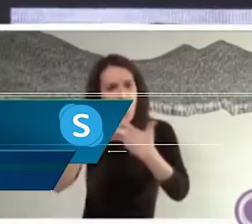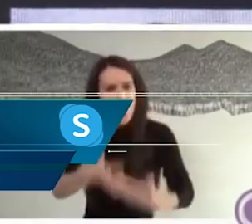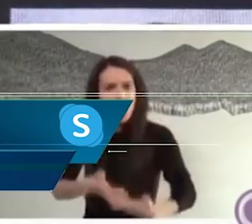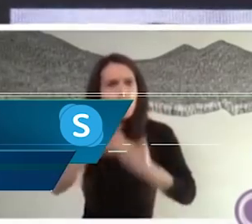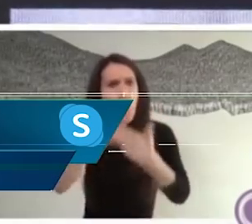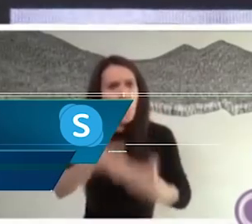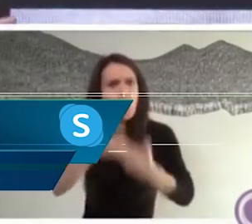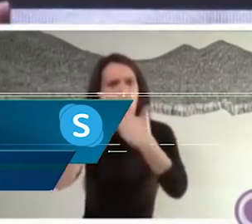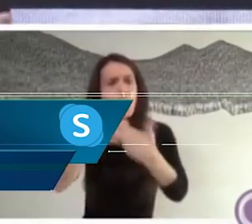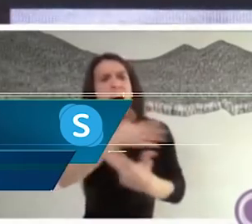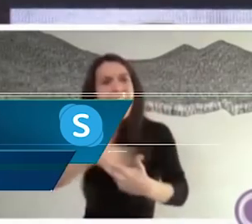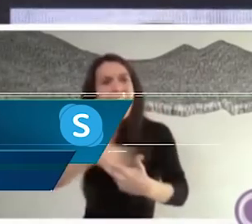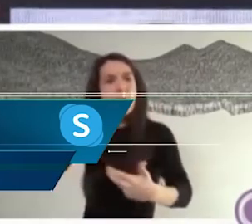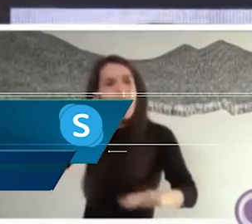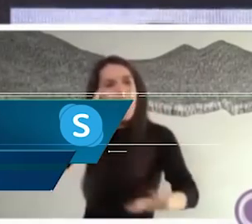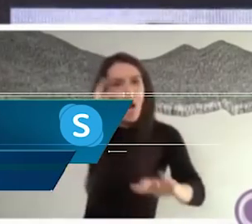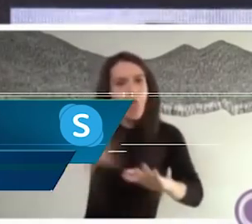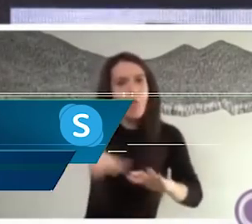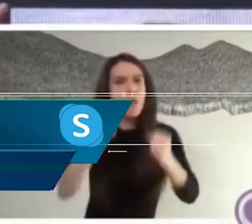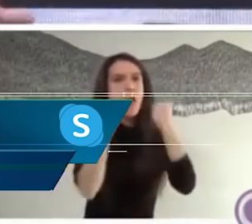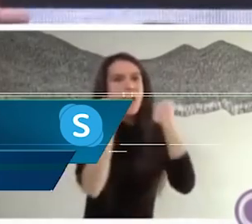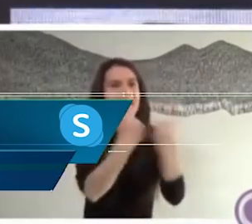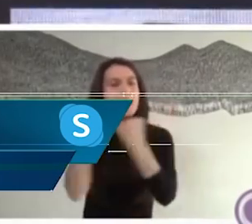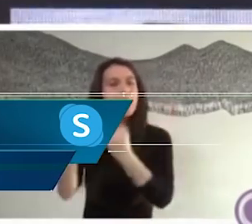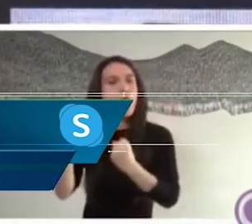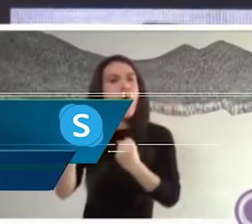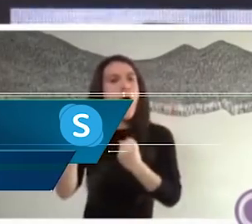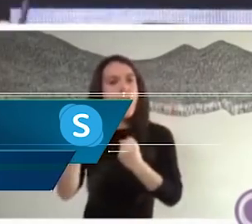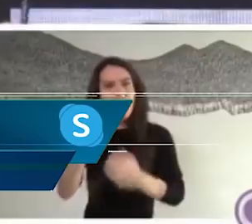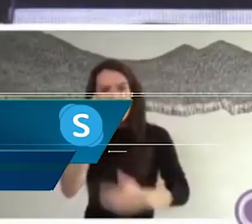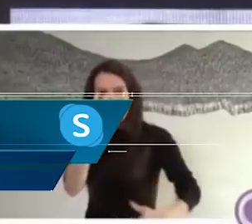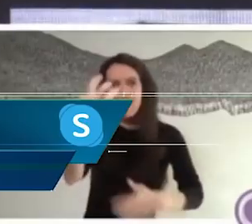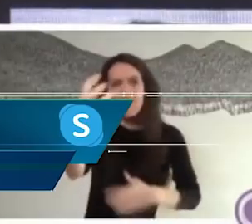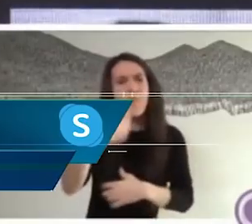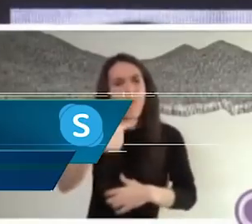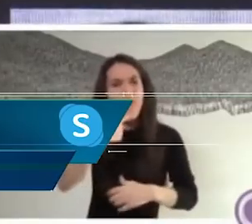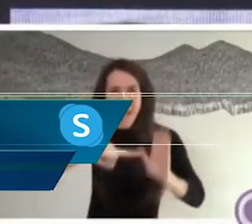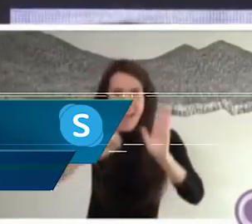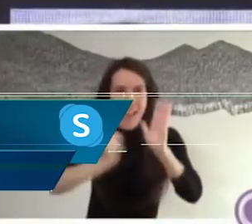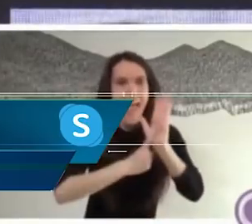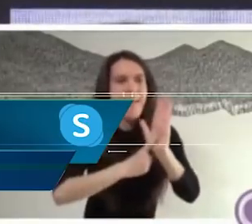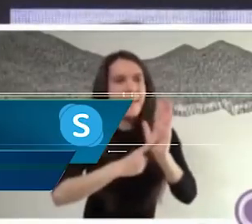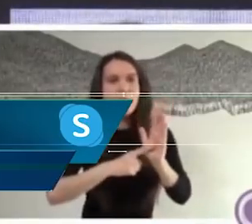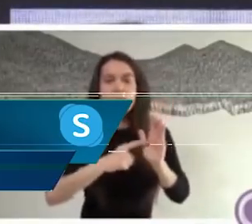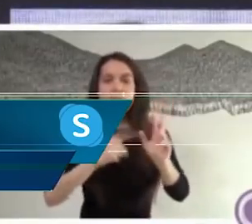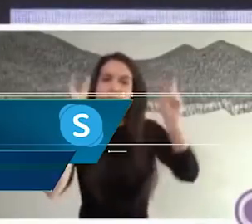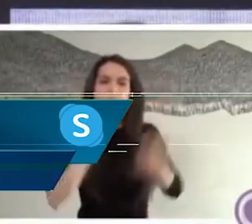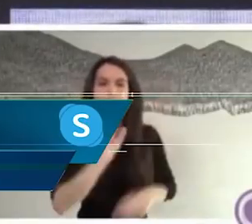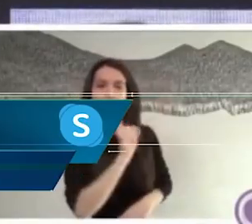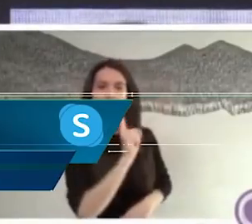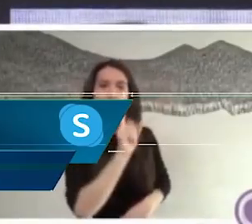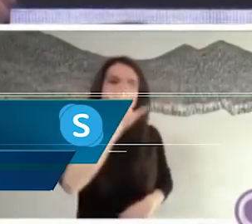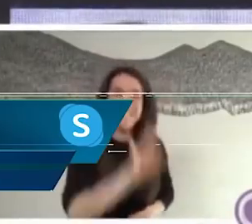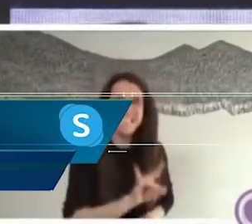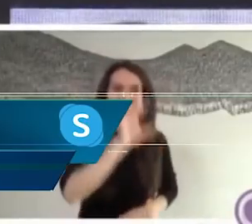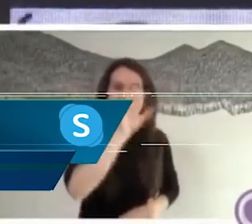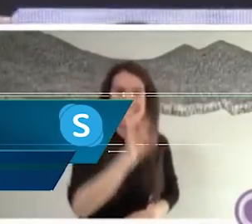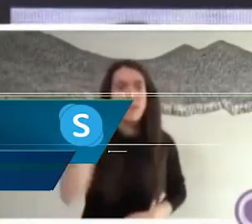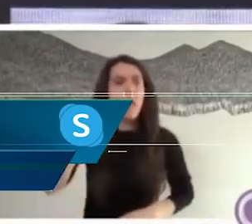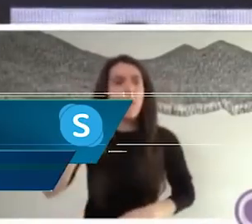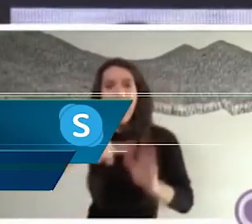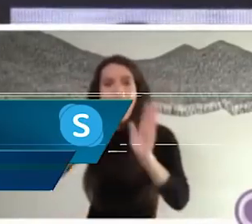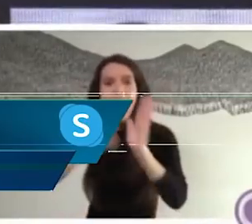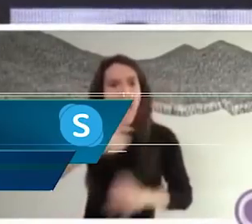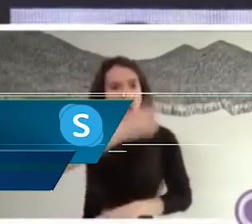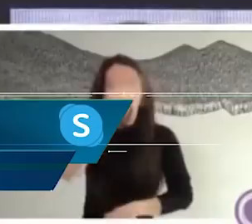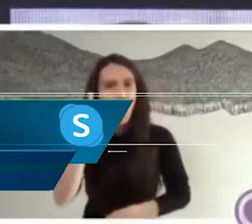en ese caso no hay agresión sexual y sin embargo sí se pueden dar casos en los que la víctima llegue y aparentemente no haya ni fisuras,